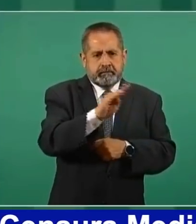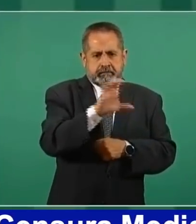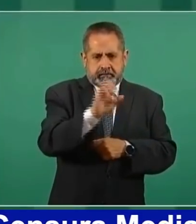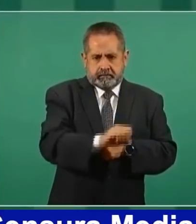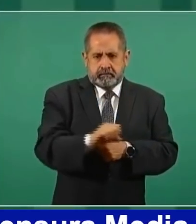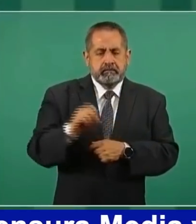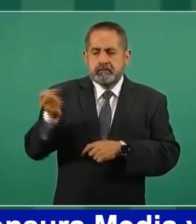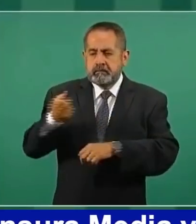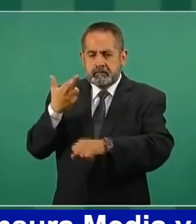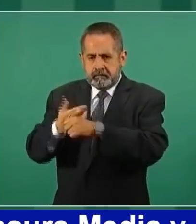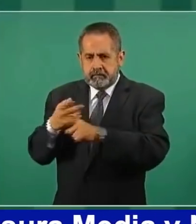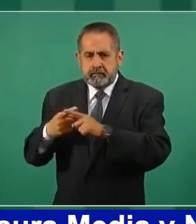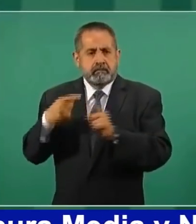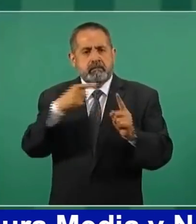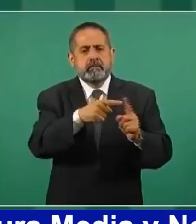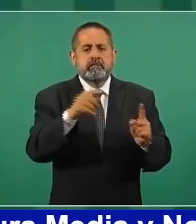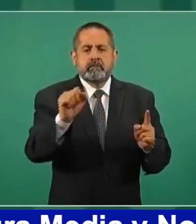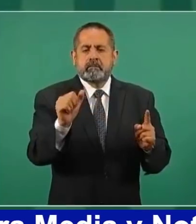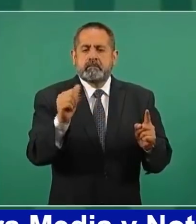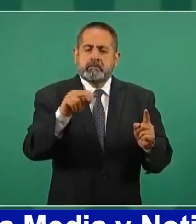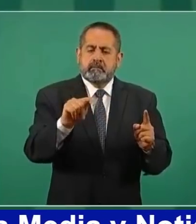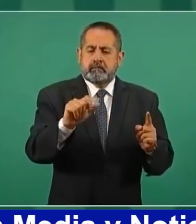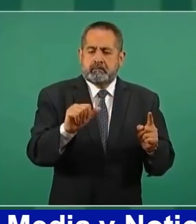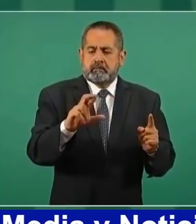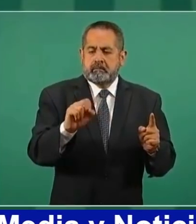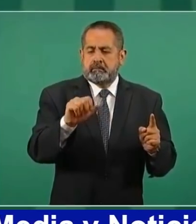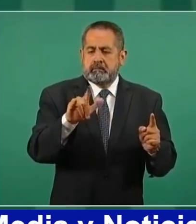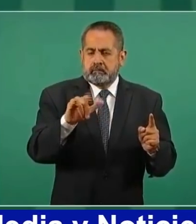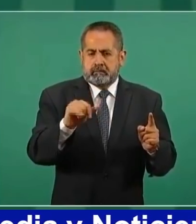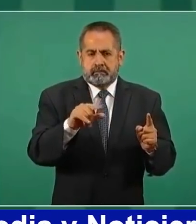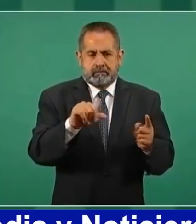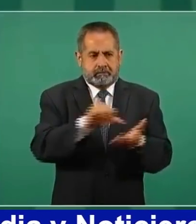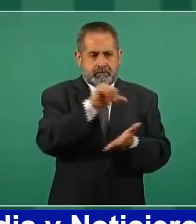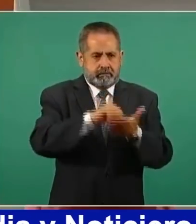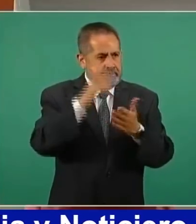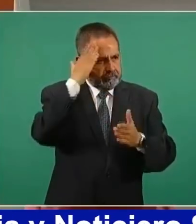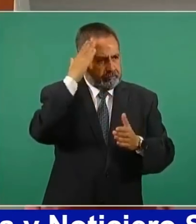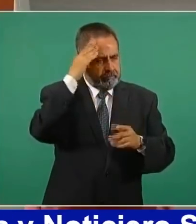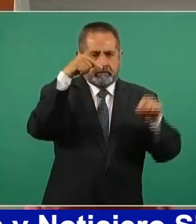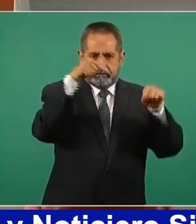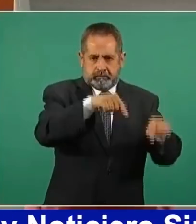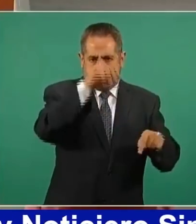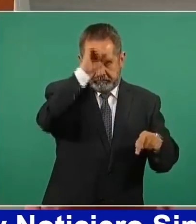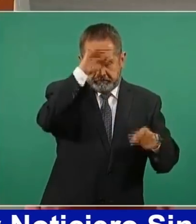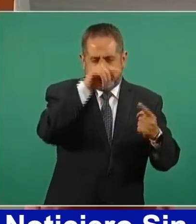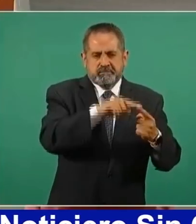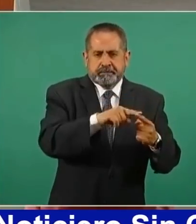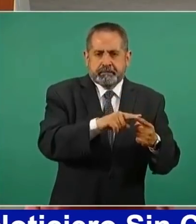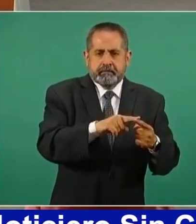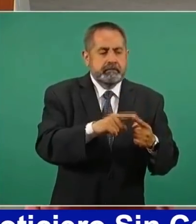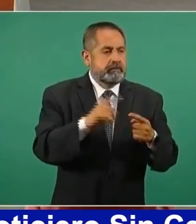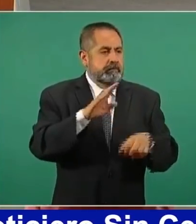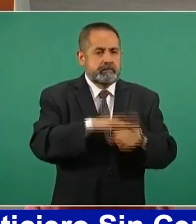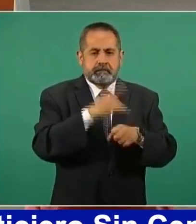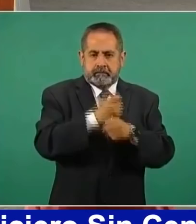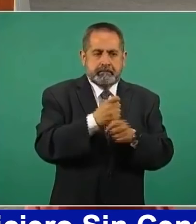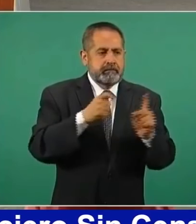ya sea a Santa Rosalía, que es el centro minero principal,